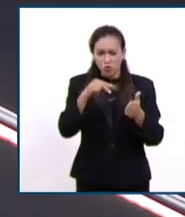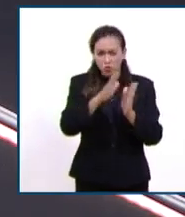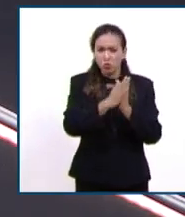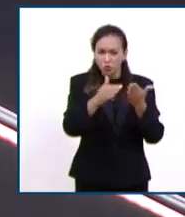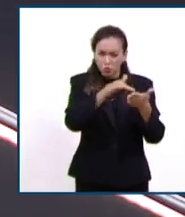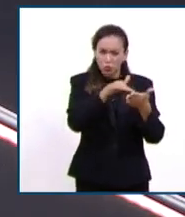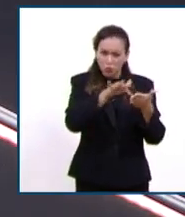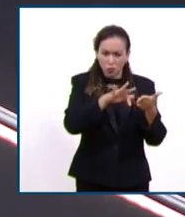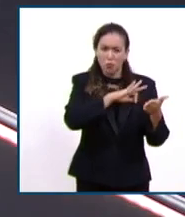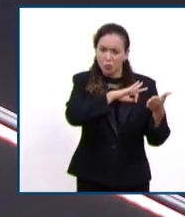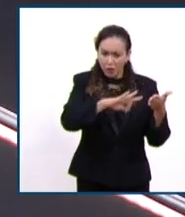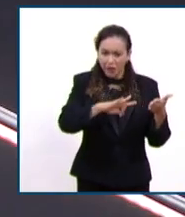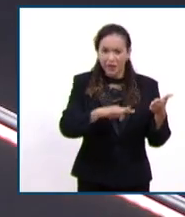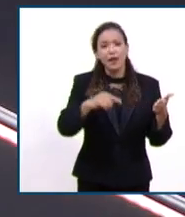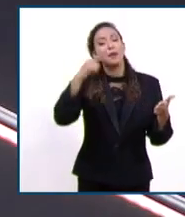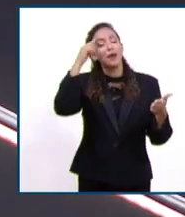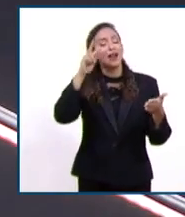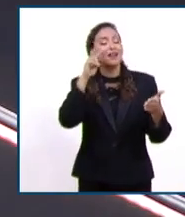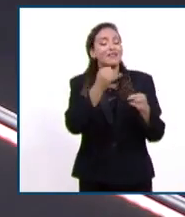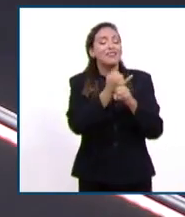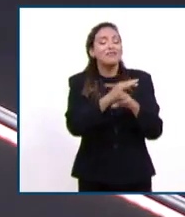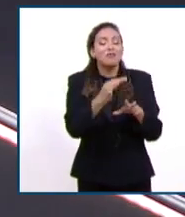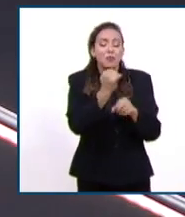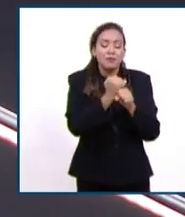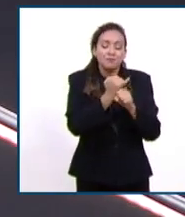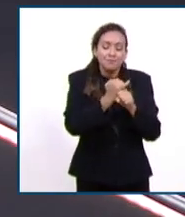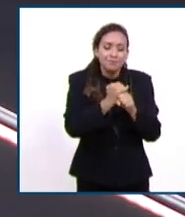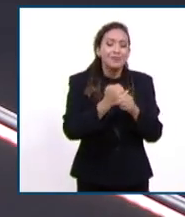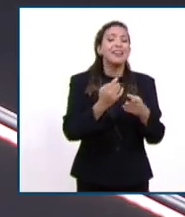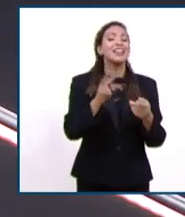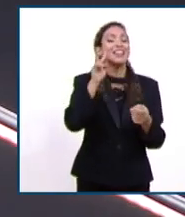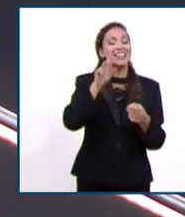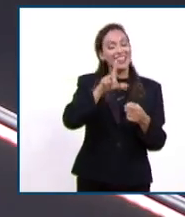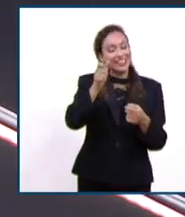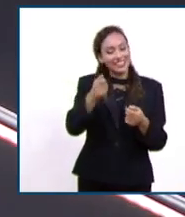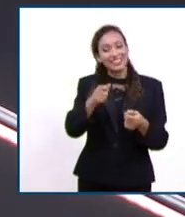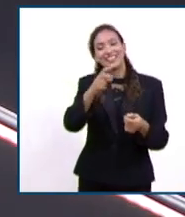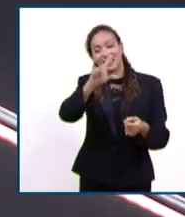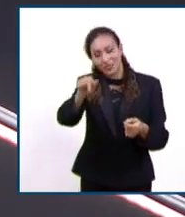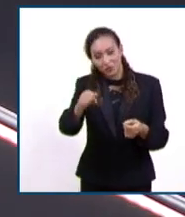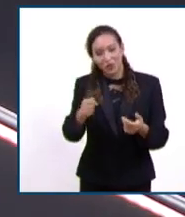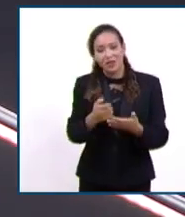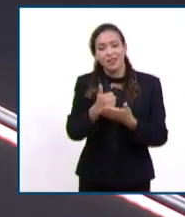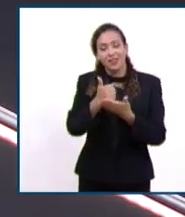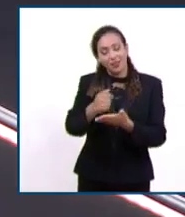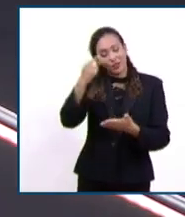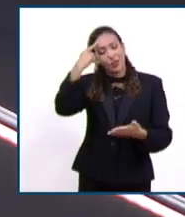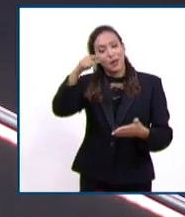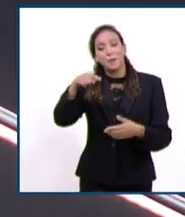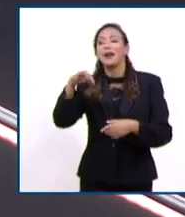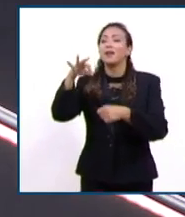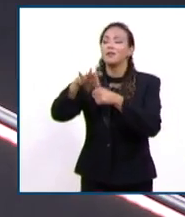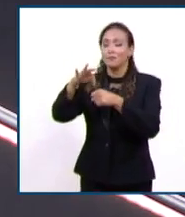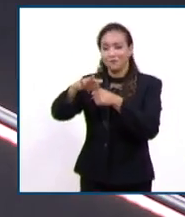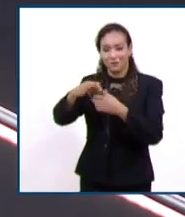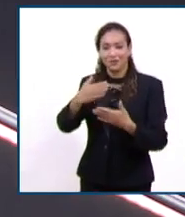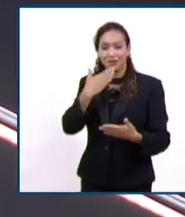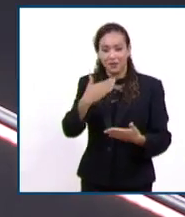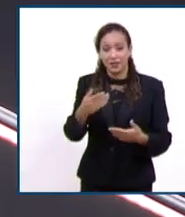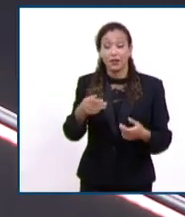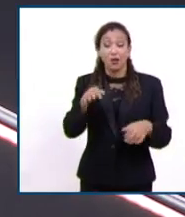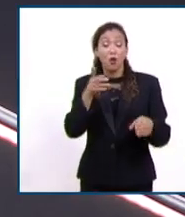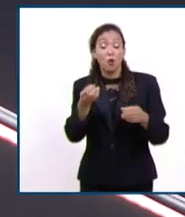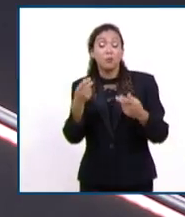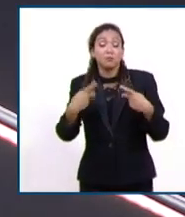este para recabar información relativa a la injerencia de personas